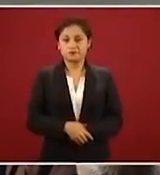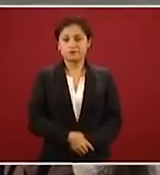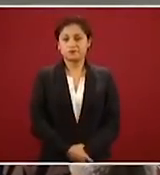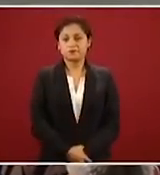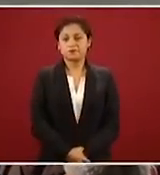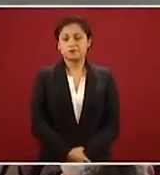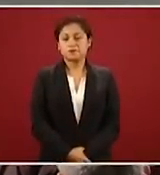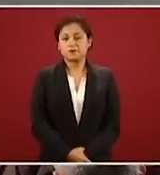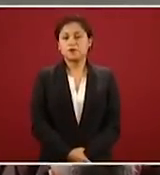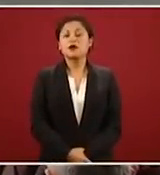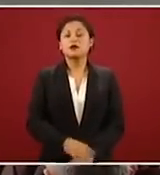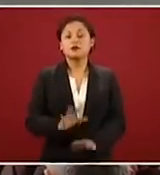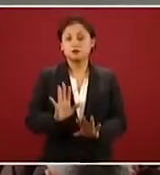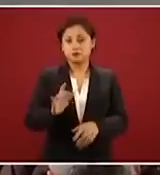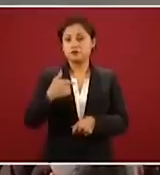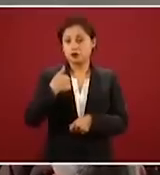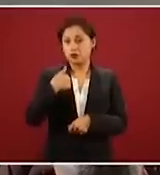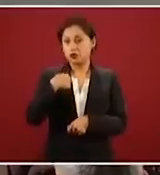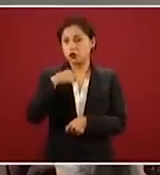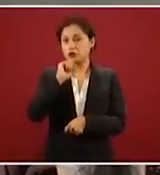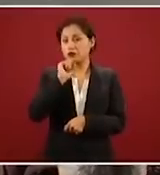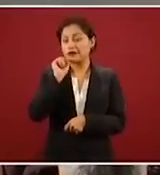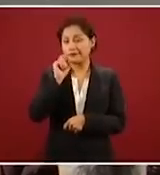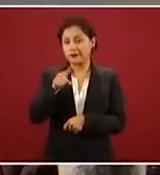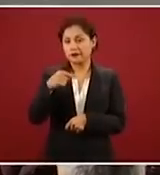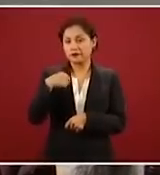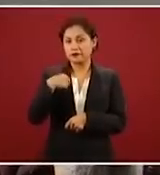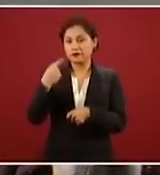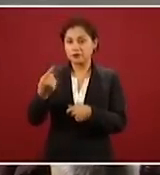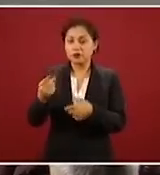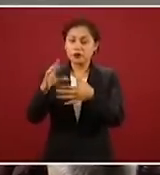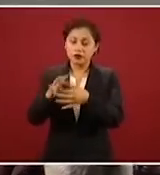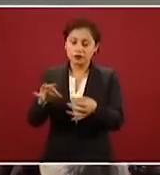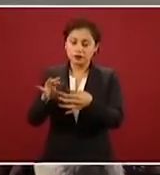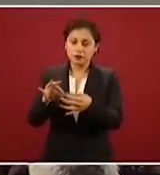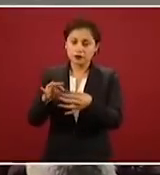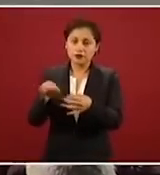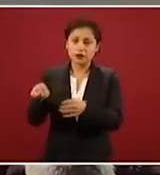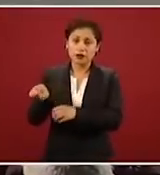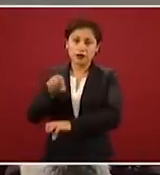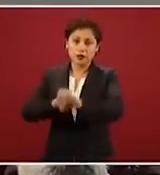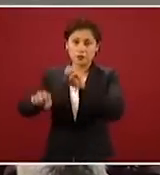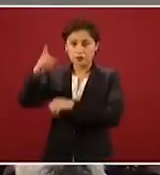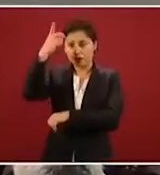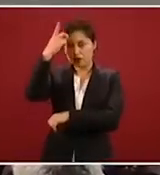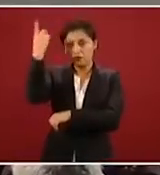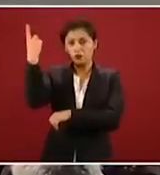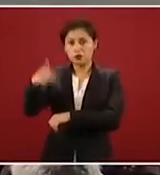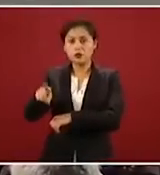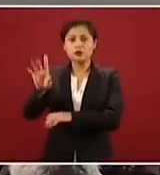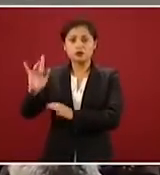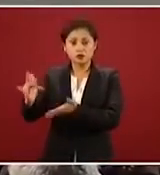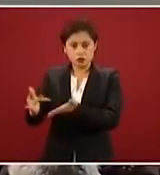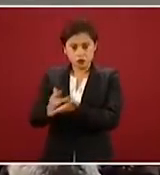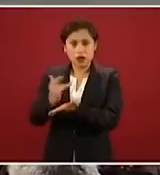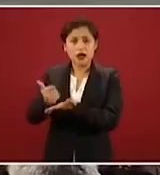Les aclaré de que ellos ya contribuyen pagando sus impuestos.